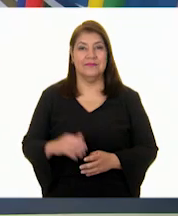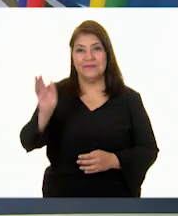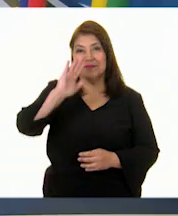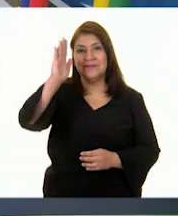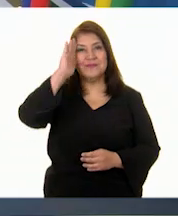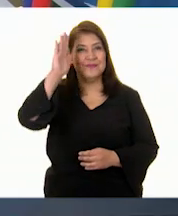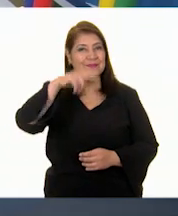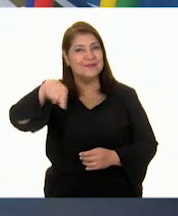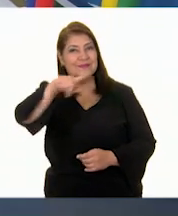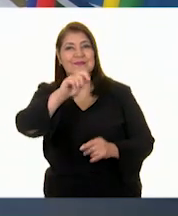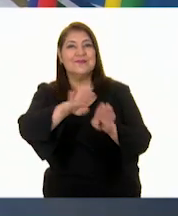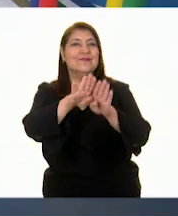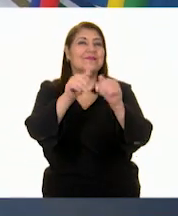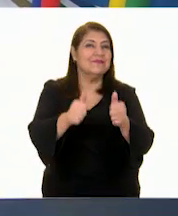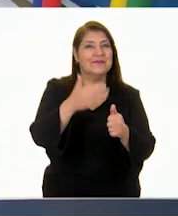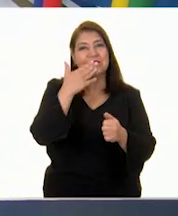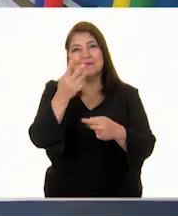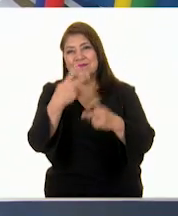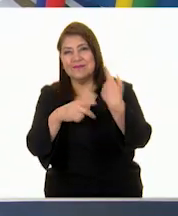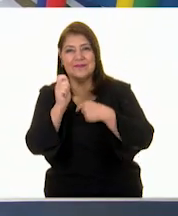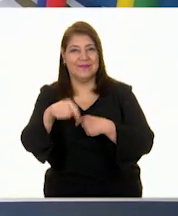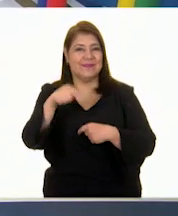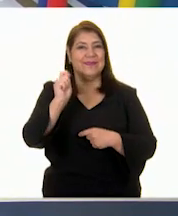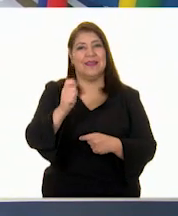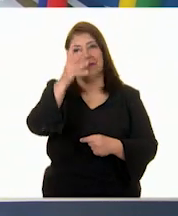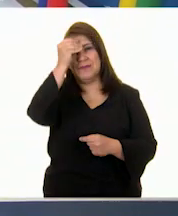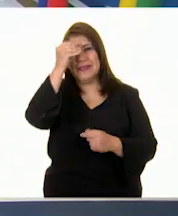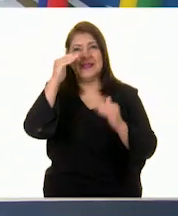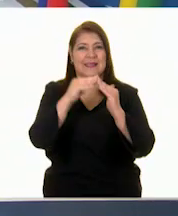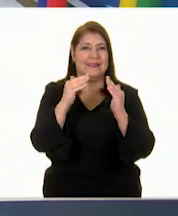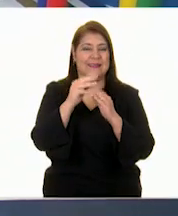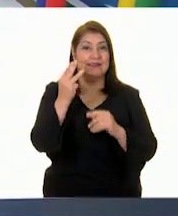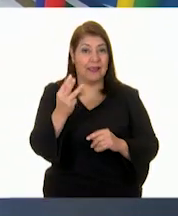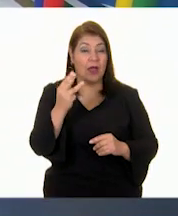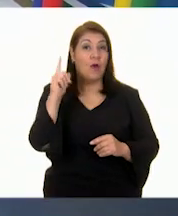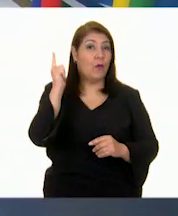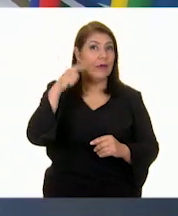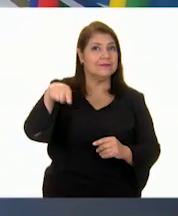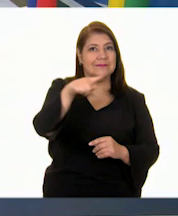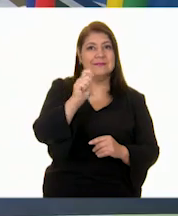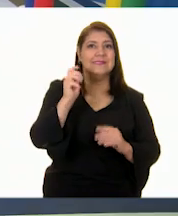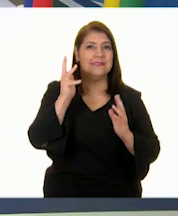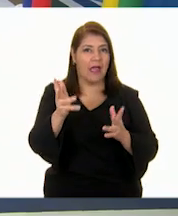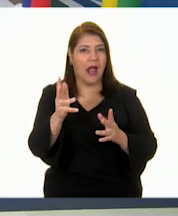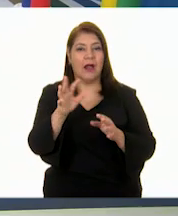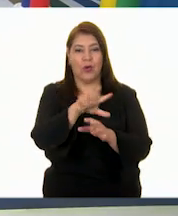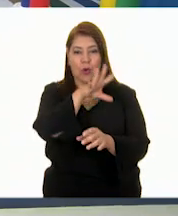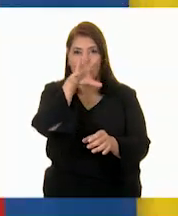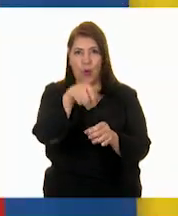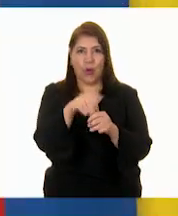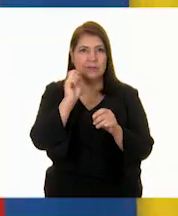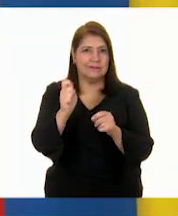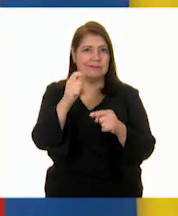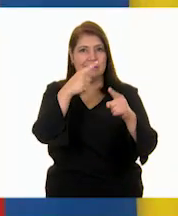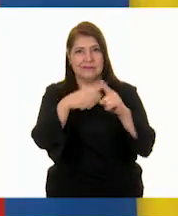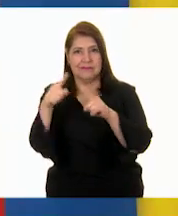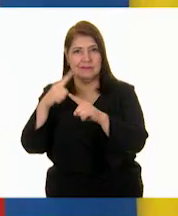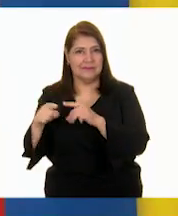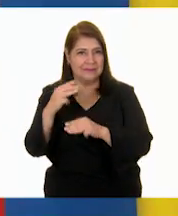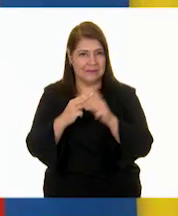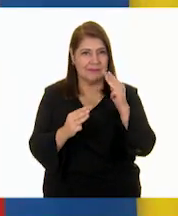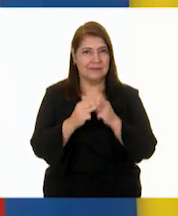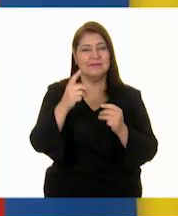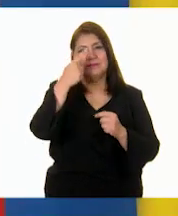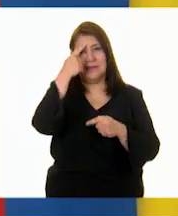Hola, ¿cómo están? Bienvenidas y bienvenidos a Aprende en Casa 3. Espero que ya tengan todo su material y las ganas listas